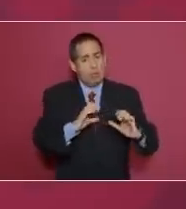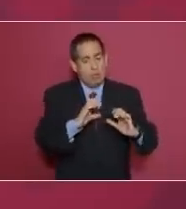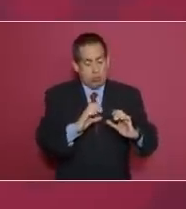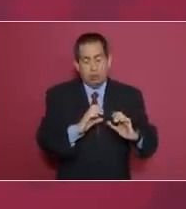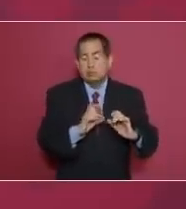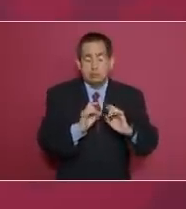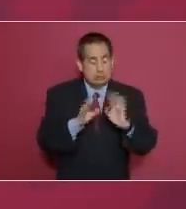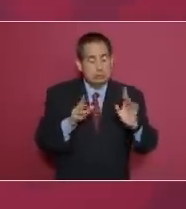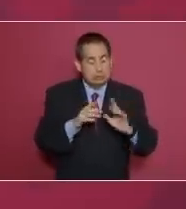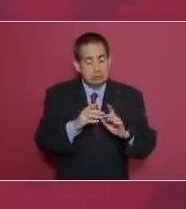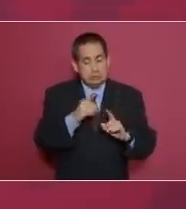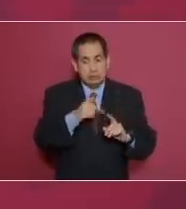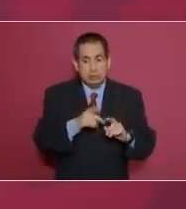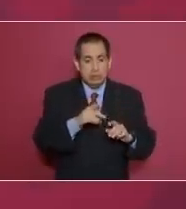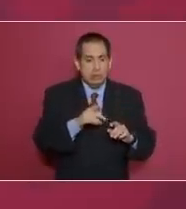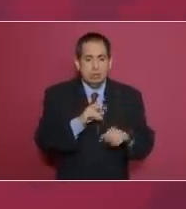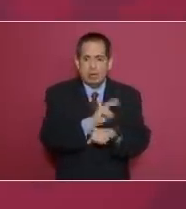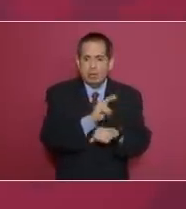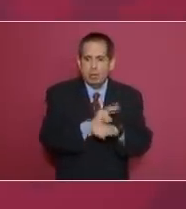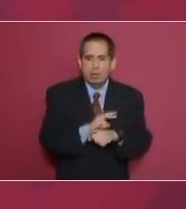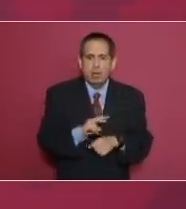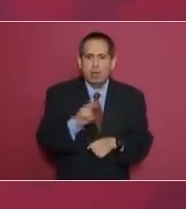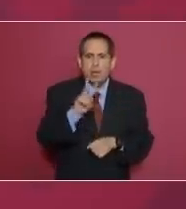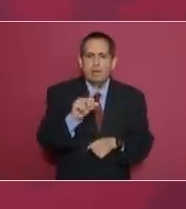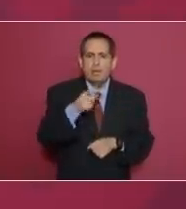la protección de la vaquita marina